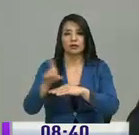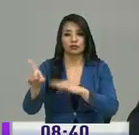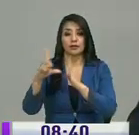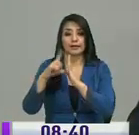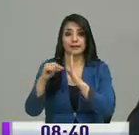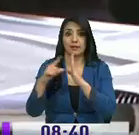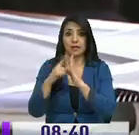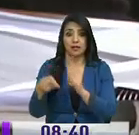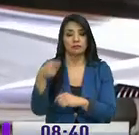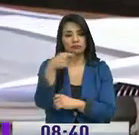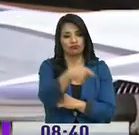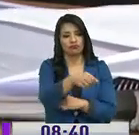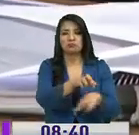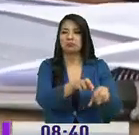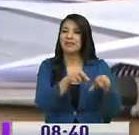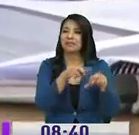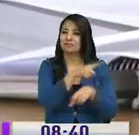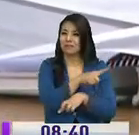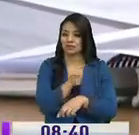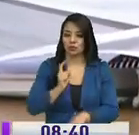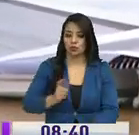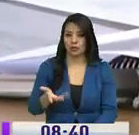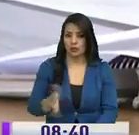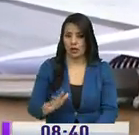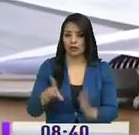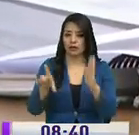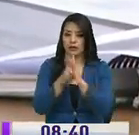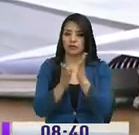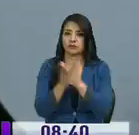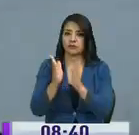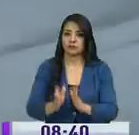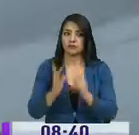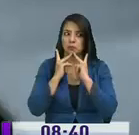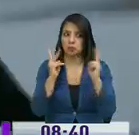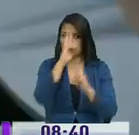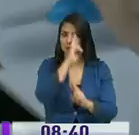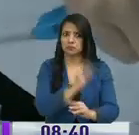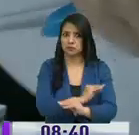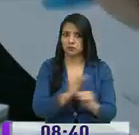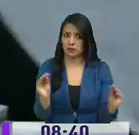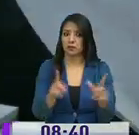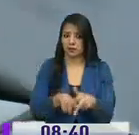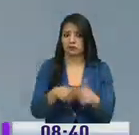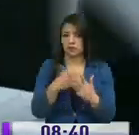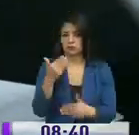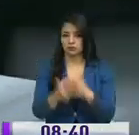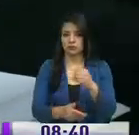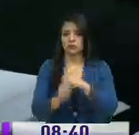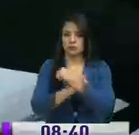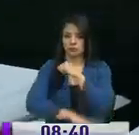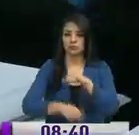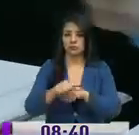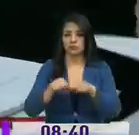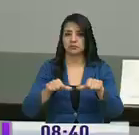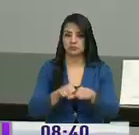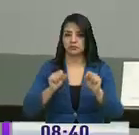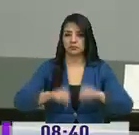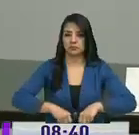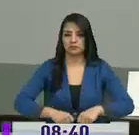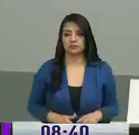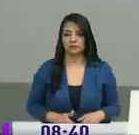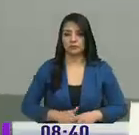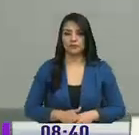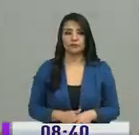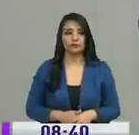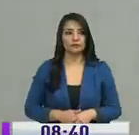sueldo, inobservando lo que permite y no la Ley Orgánica de Servicio Público, debería también iniciarse procesos administrativos.